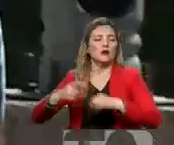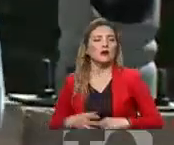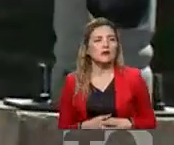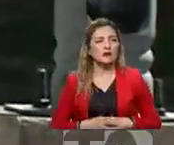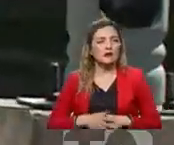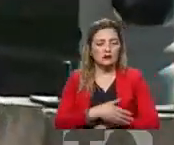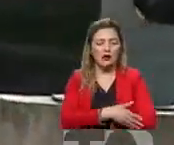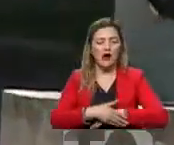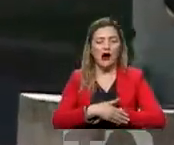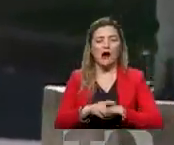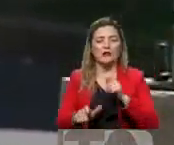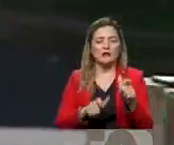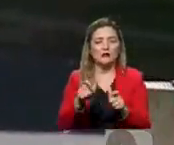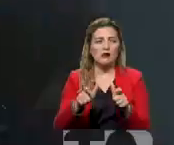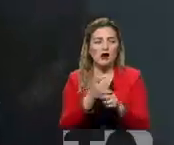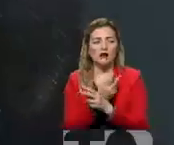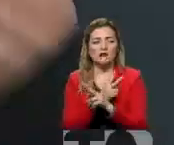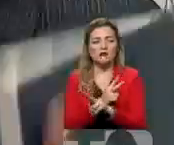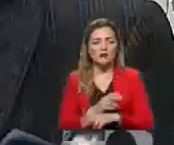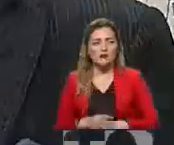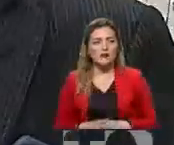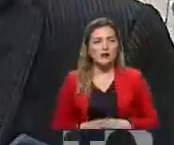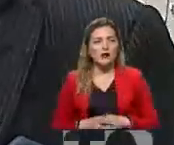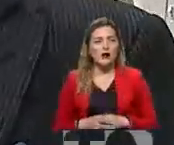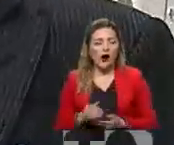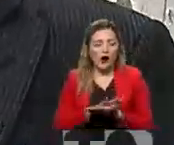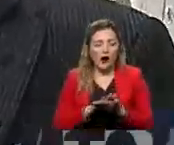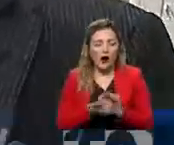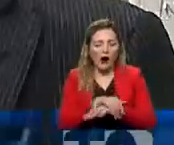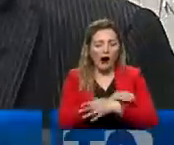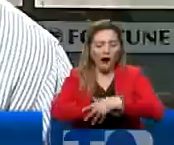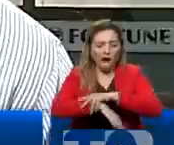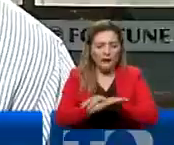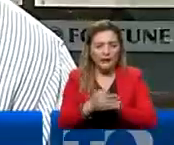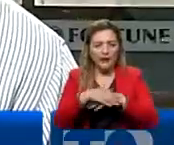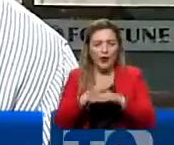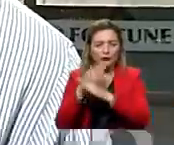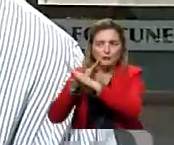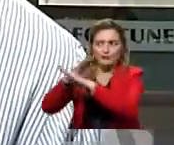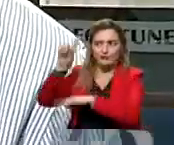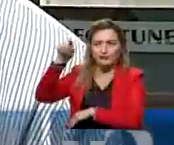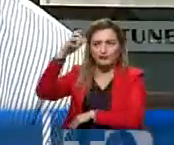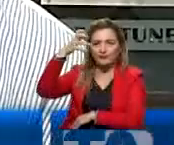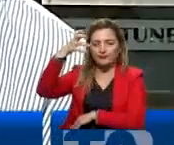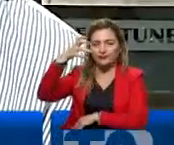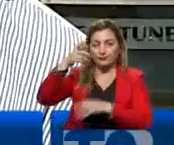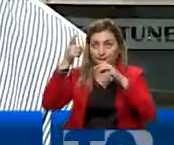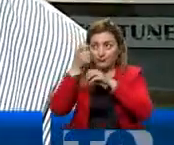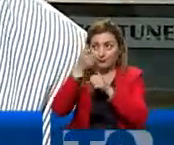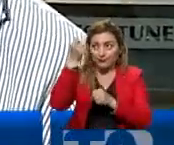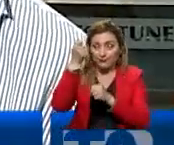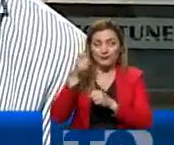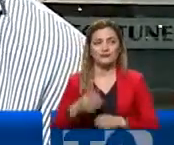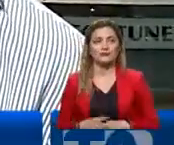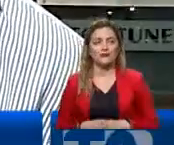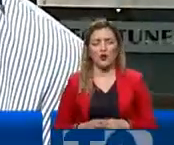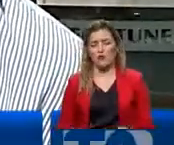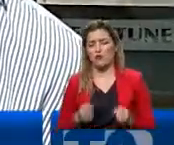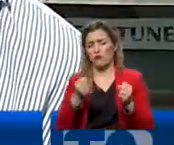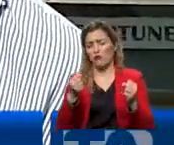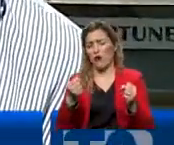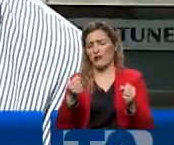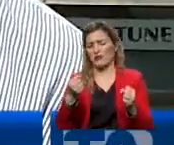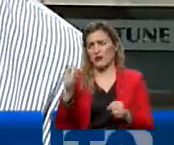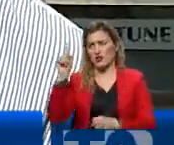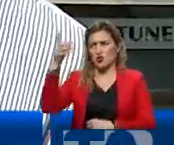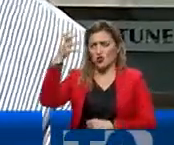varias personas tomaron precauciones. Protector solar, la sombrilla. El sol está muy fuerte, ha cambiado bastante el clima